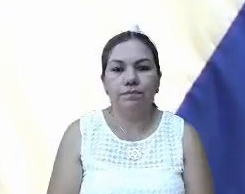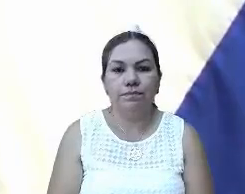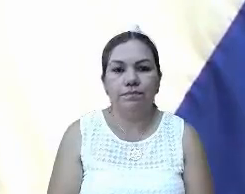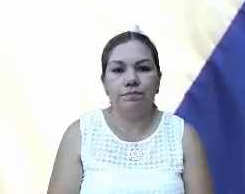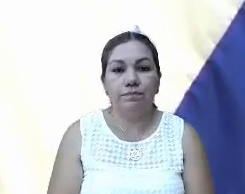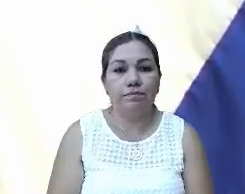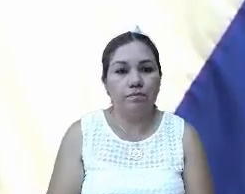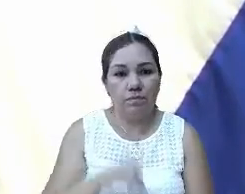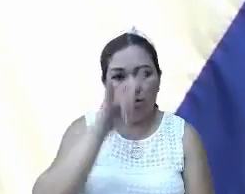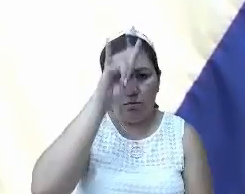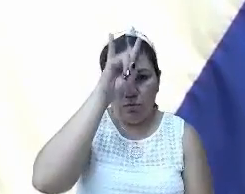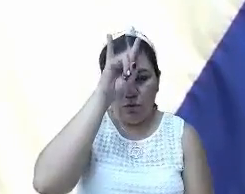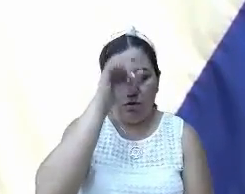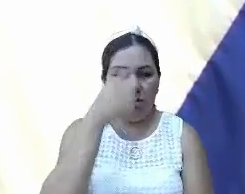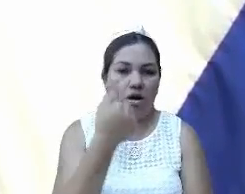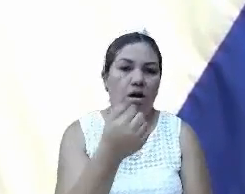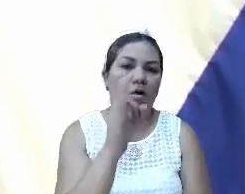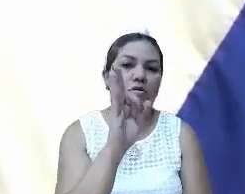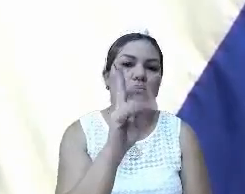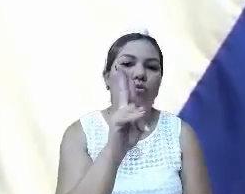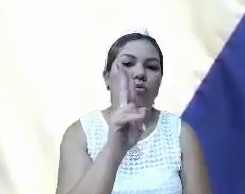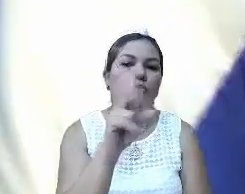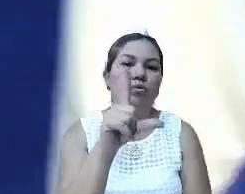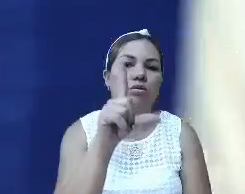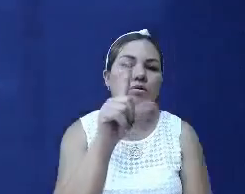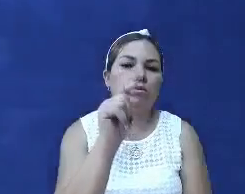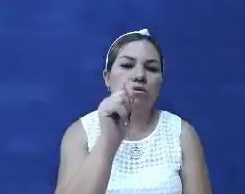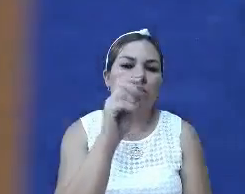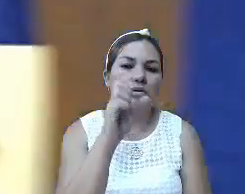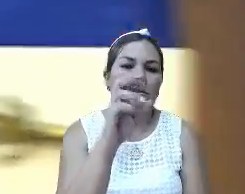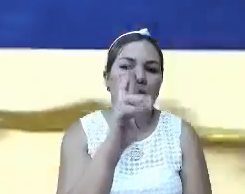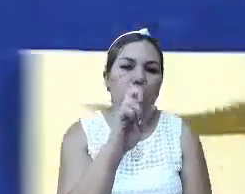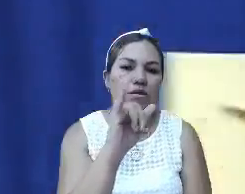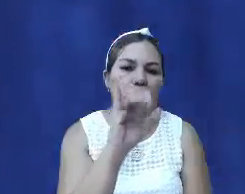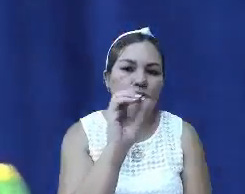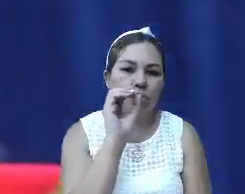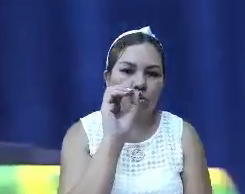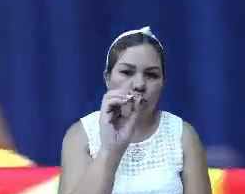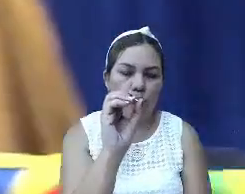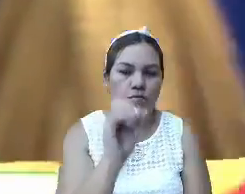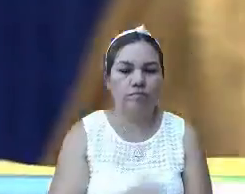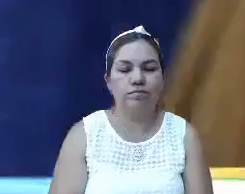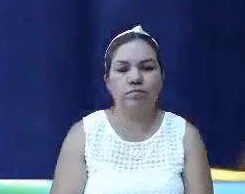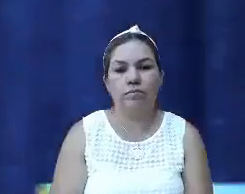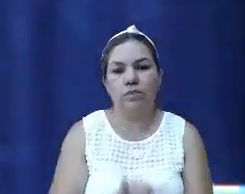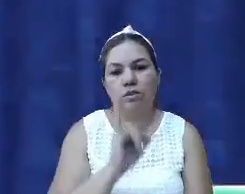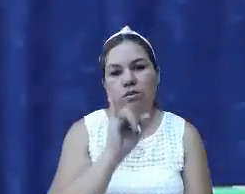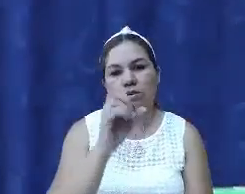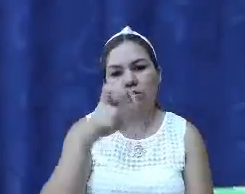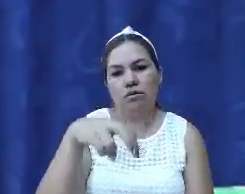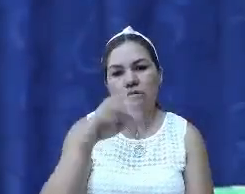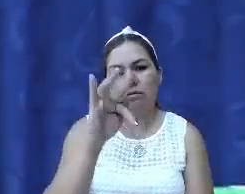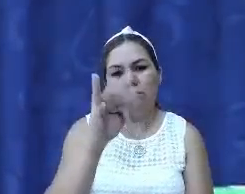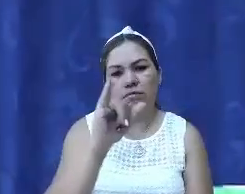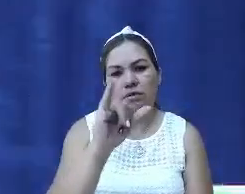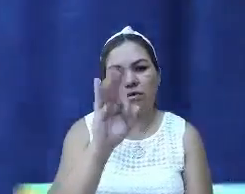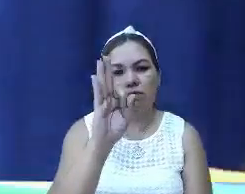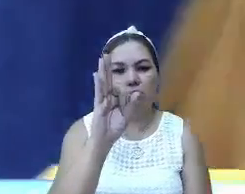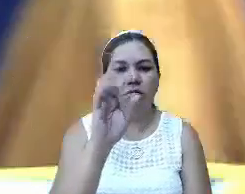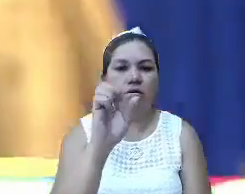Al demonio de adulterio e infidelidad. Usted como cristiano ya no puede andar en eso, viendo programas faranduleros,